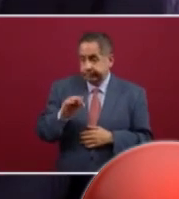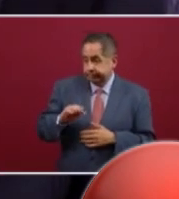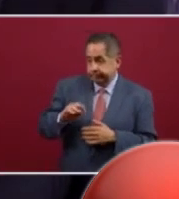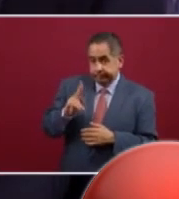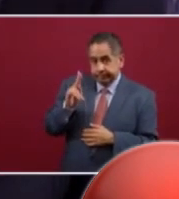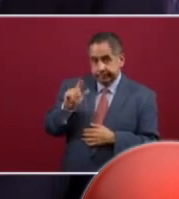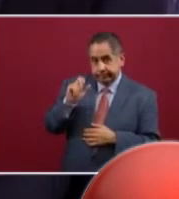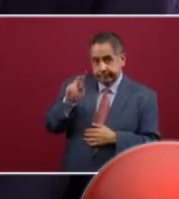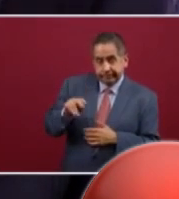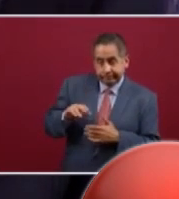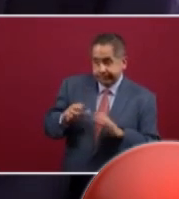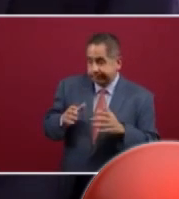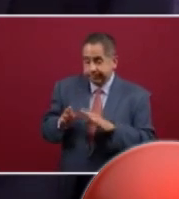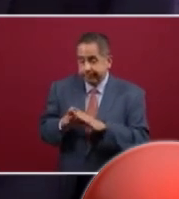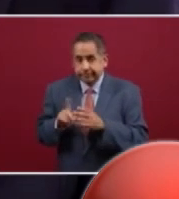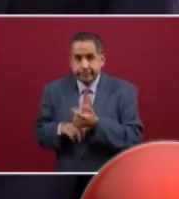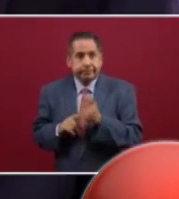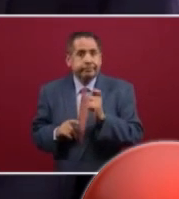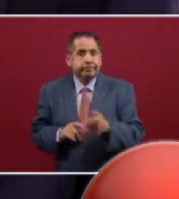estrategia